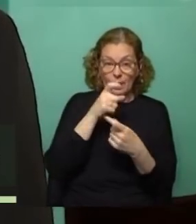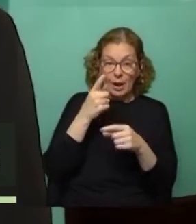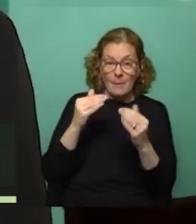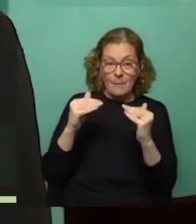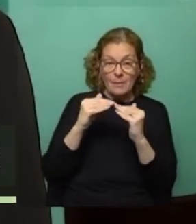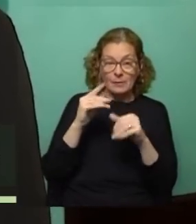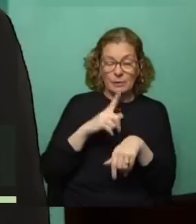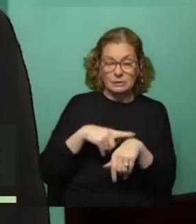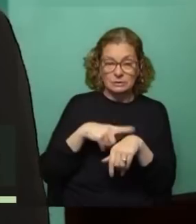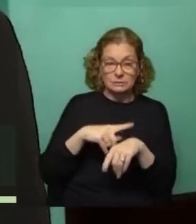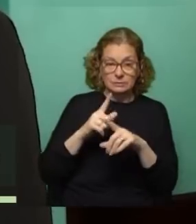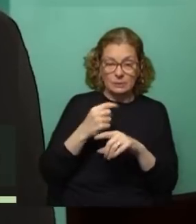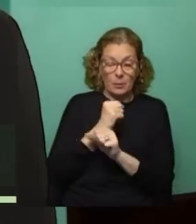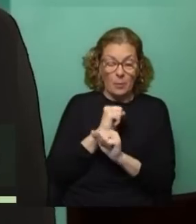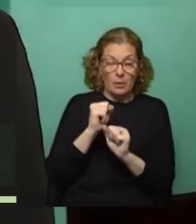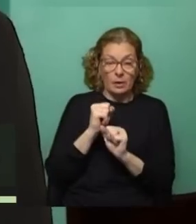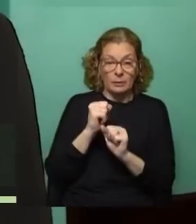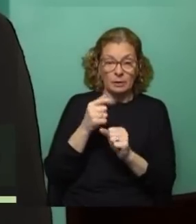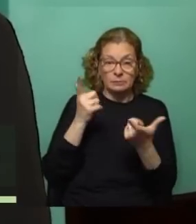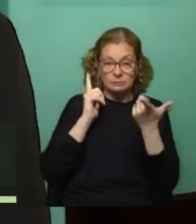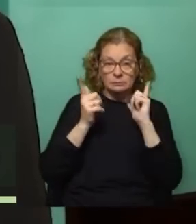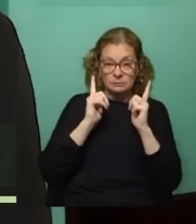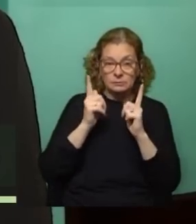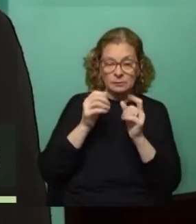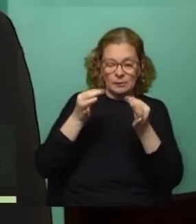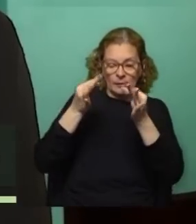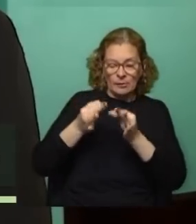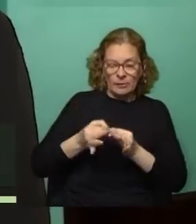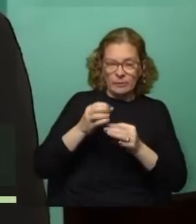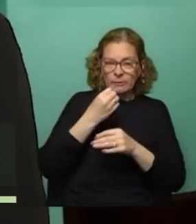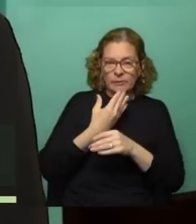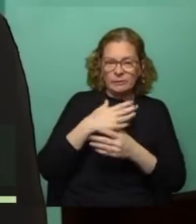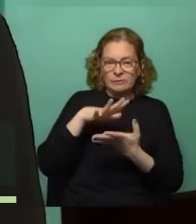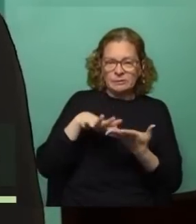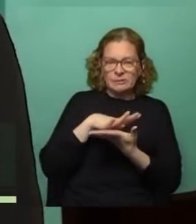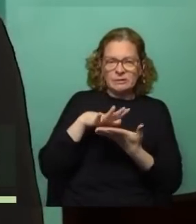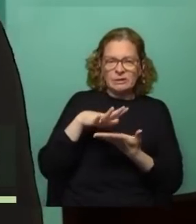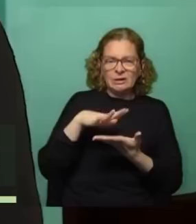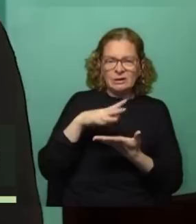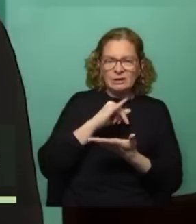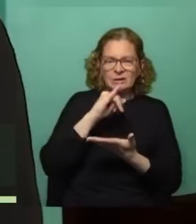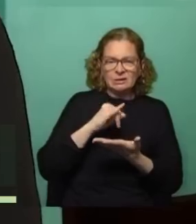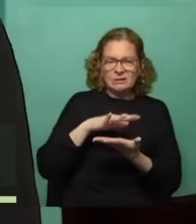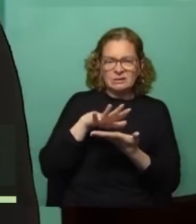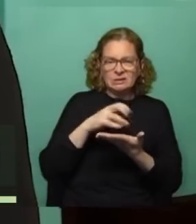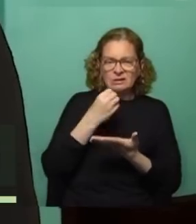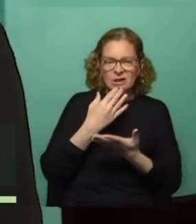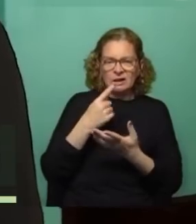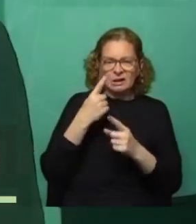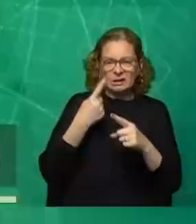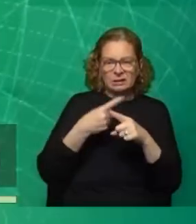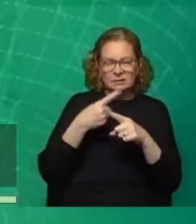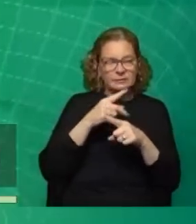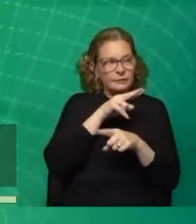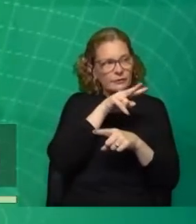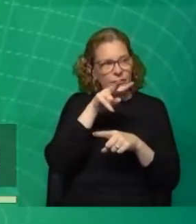al mismo tiempo nos permita disfrutar consolidar y mejorar el espacio público en esa zona para poder disfrutar de una de las mejores vistas